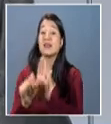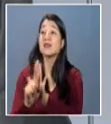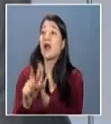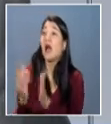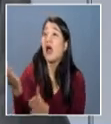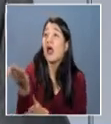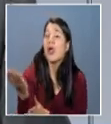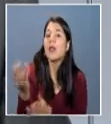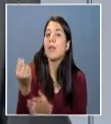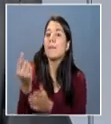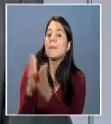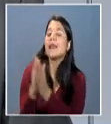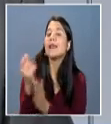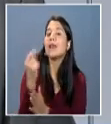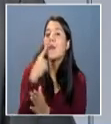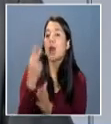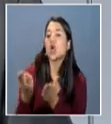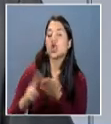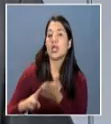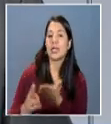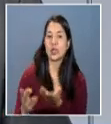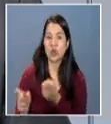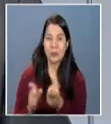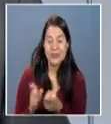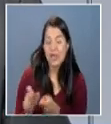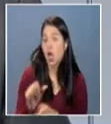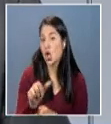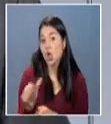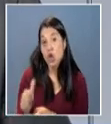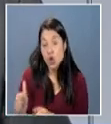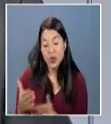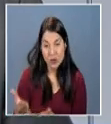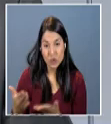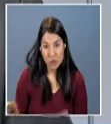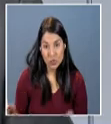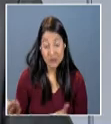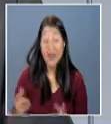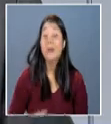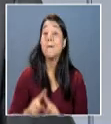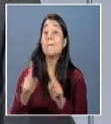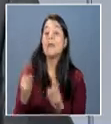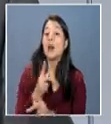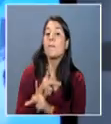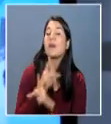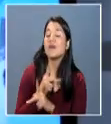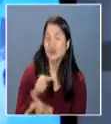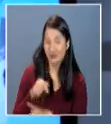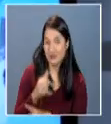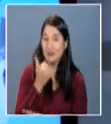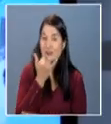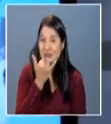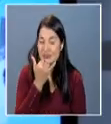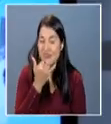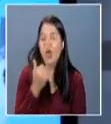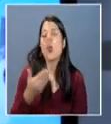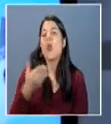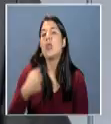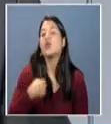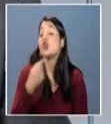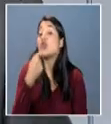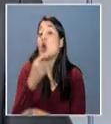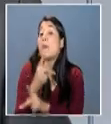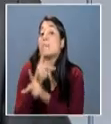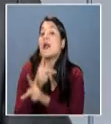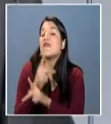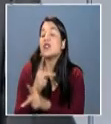contratación de policías y otro tipo de necesidades. Pero lo cierto del caso es que en materia preventiva es donde hemos fallado. Y cuando hablo de materia preventiva estamos hablando